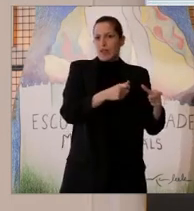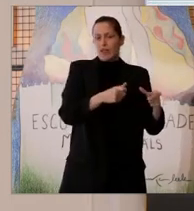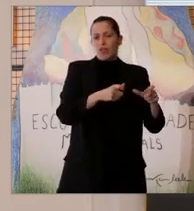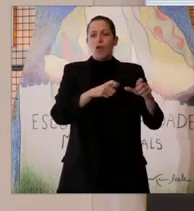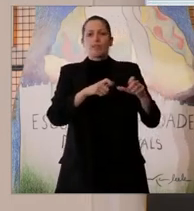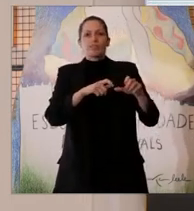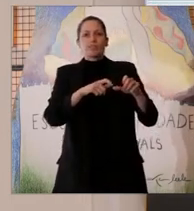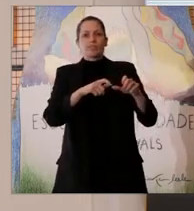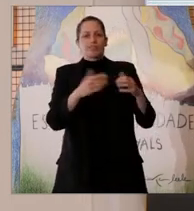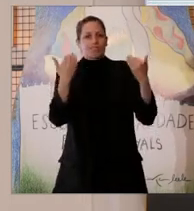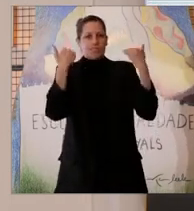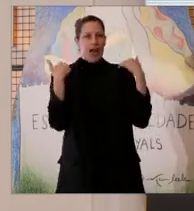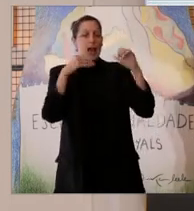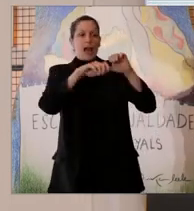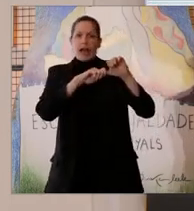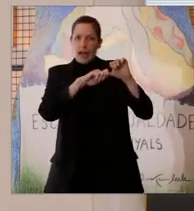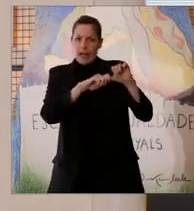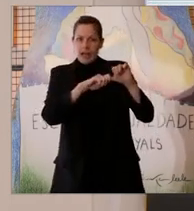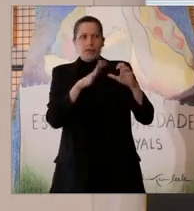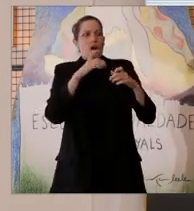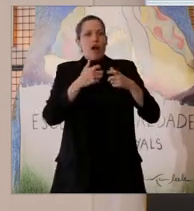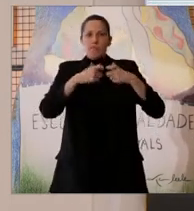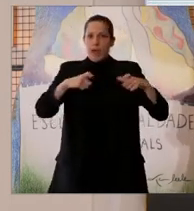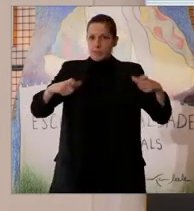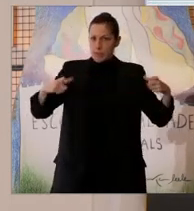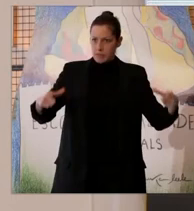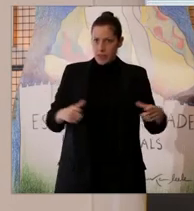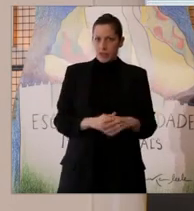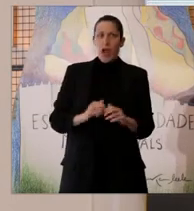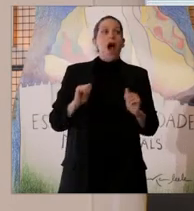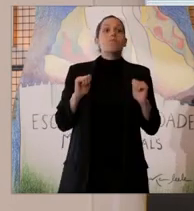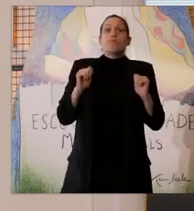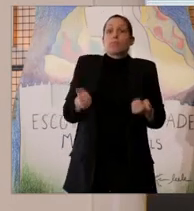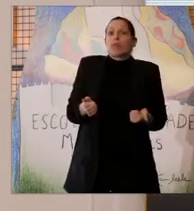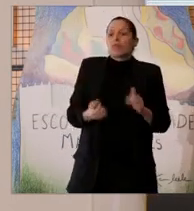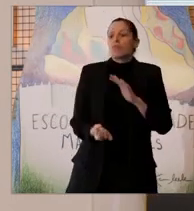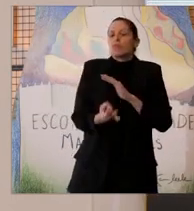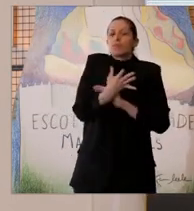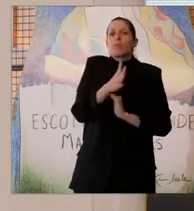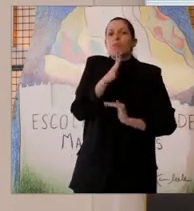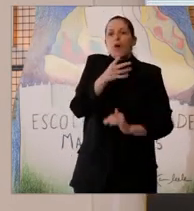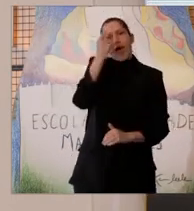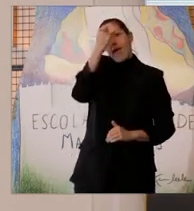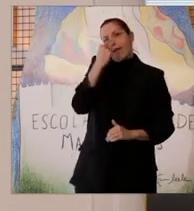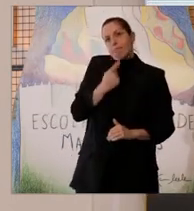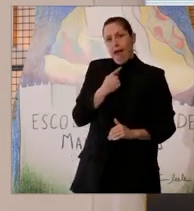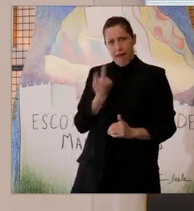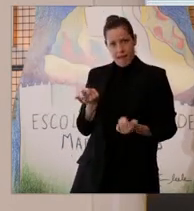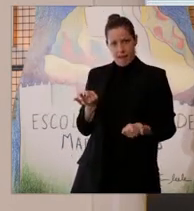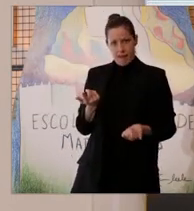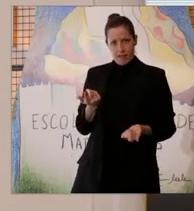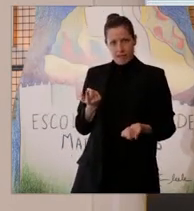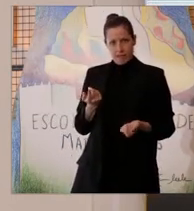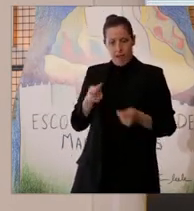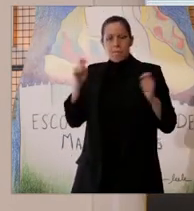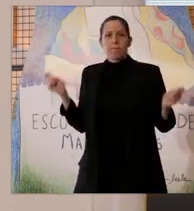hablamos muchas veces del feminismo bueno por marketing de todo eso que